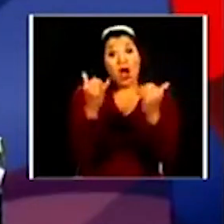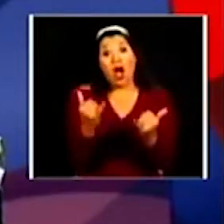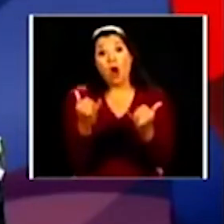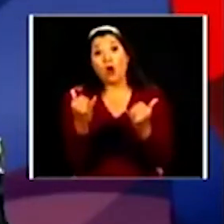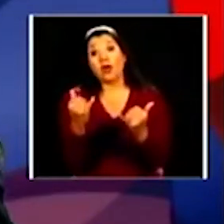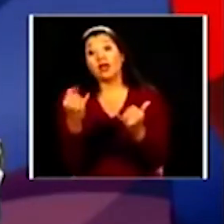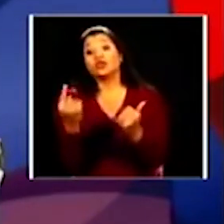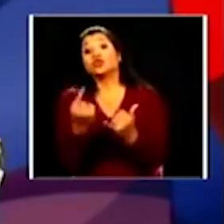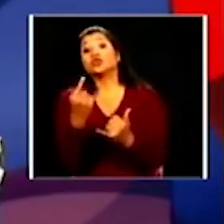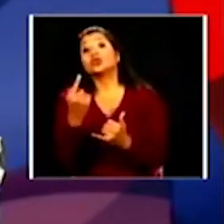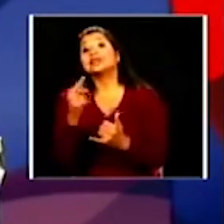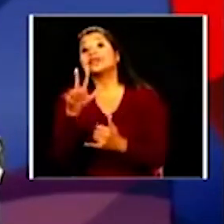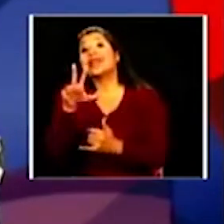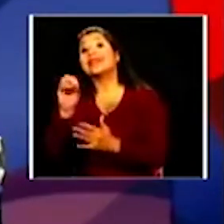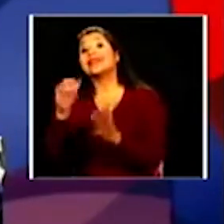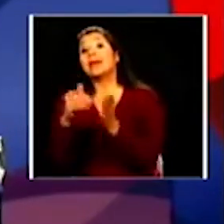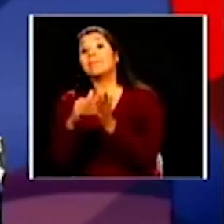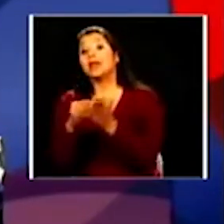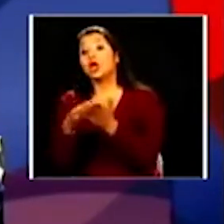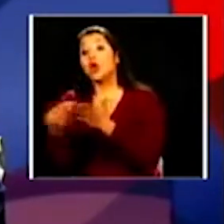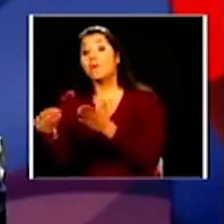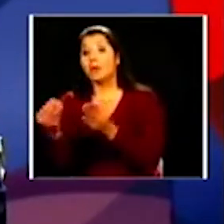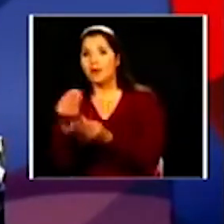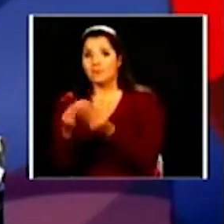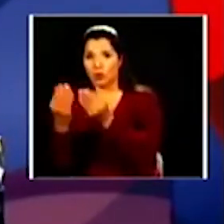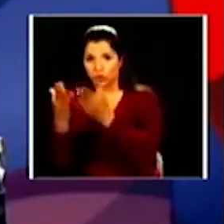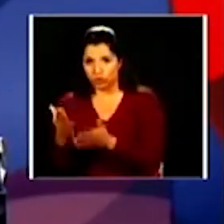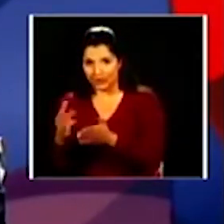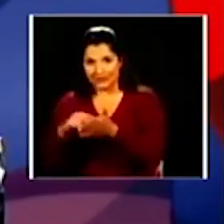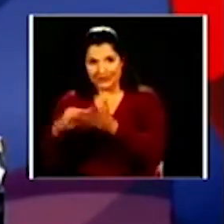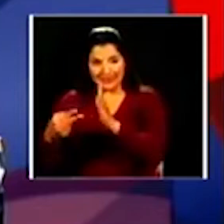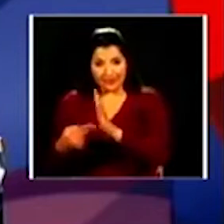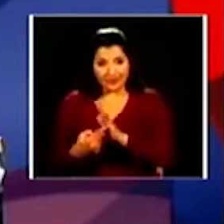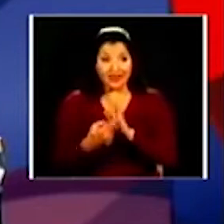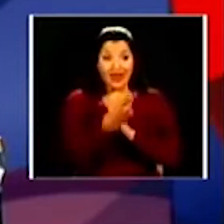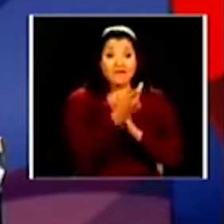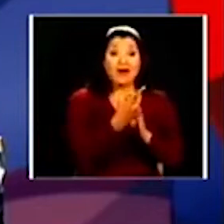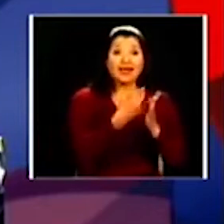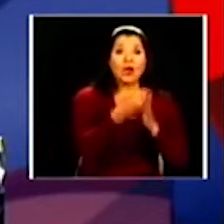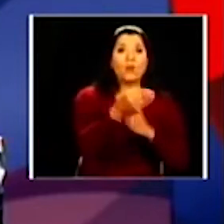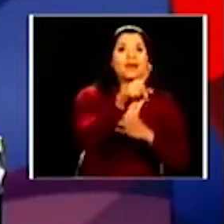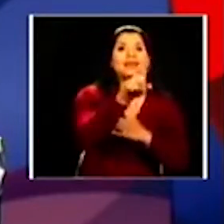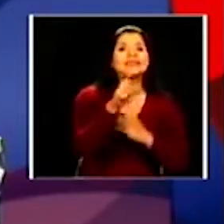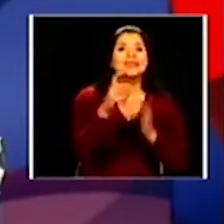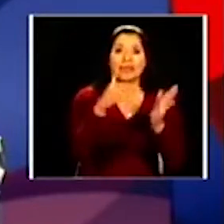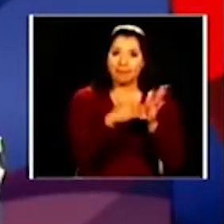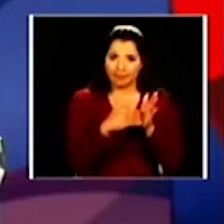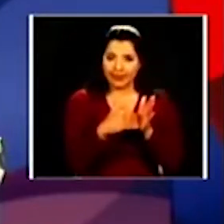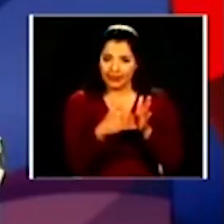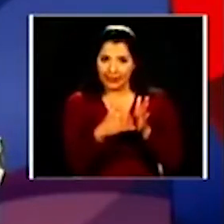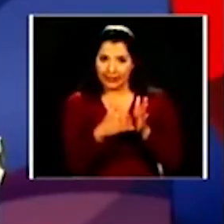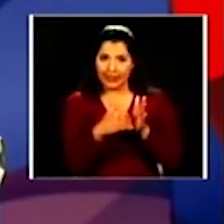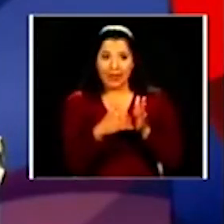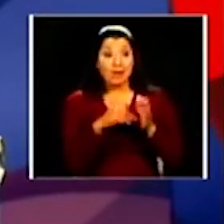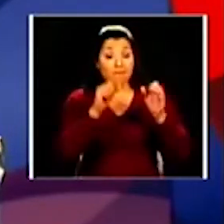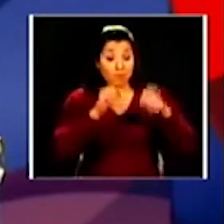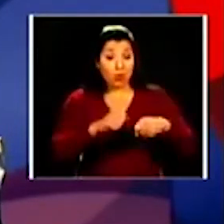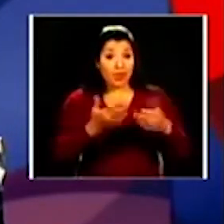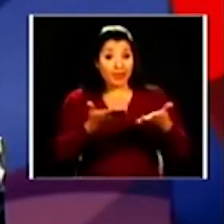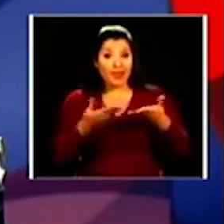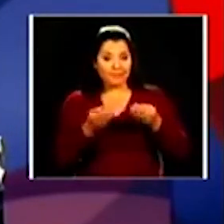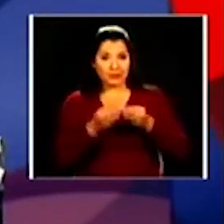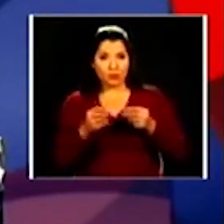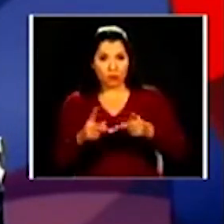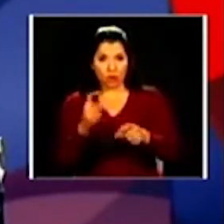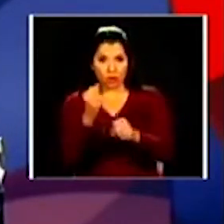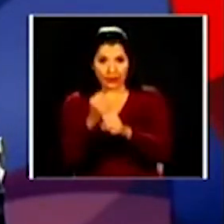Es decir, tenemos 100.000 millones aún que podríamos comprar a productores costarricenses, un mercado grande y que nos daría estabilidad.